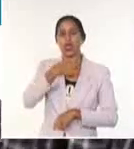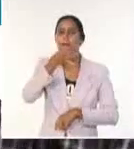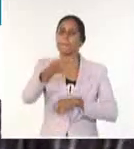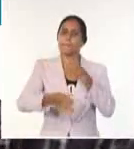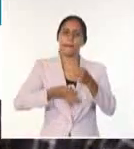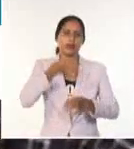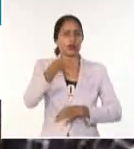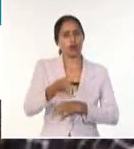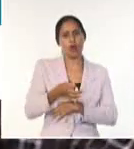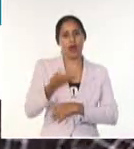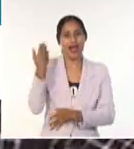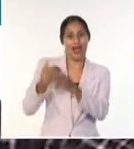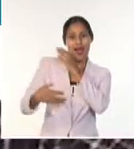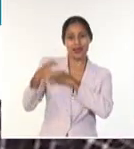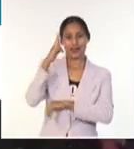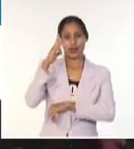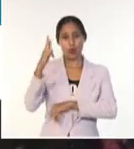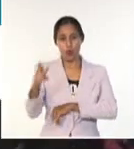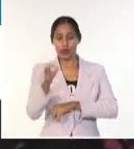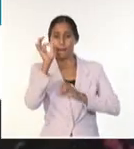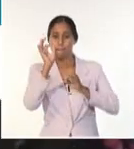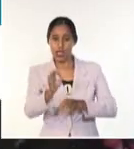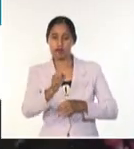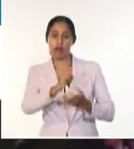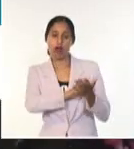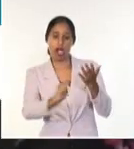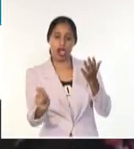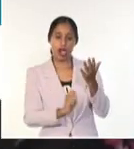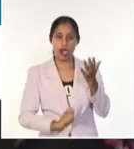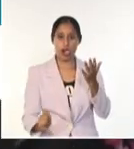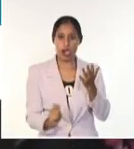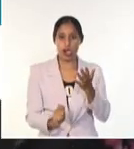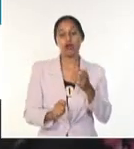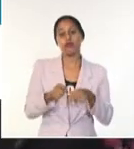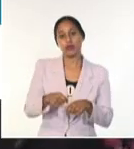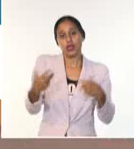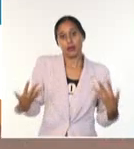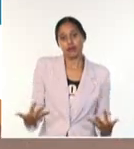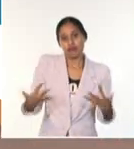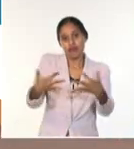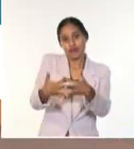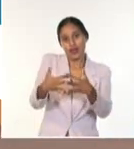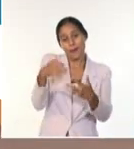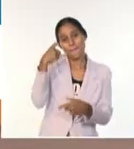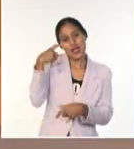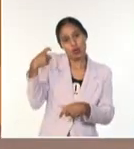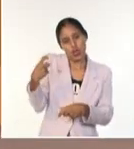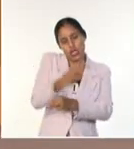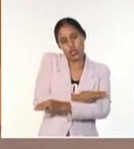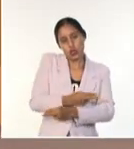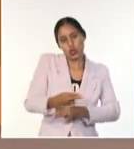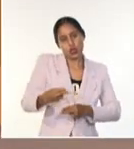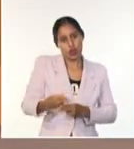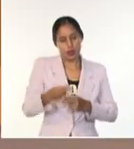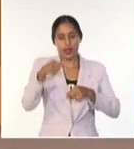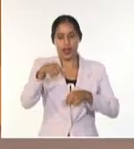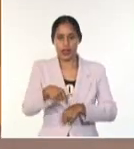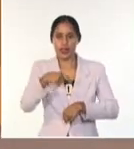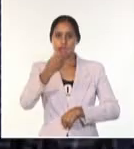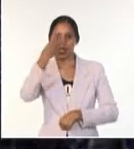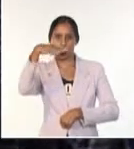Nicolás Guillén escritos en los primeros años de la Revolución y que han acompañado la historia de Cuba. Eso que se